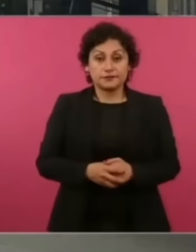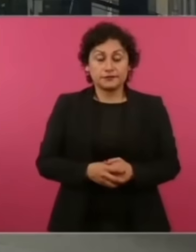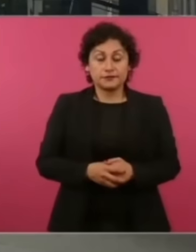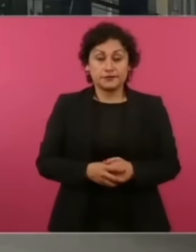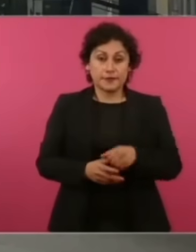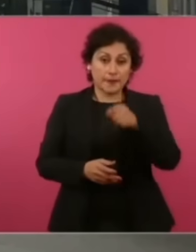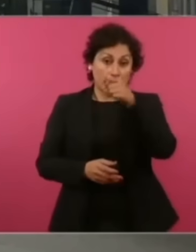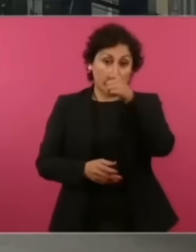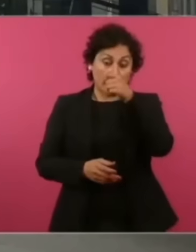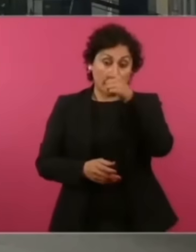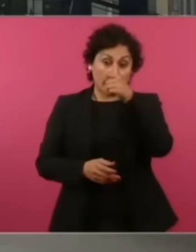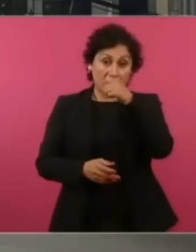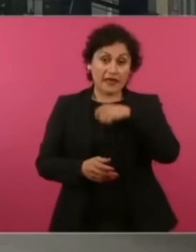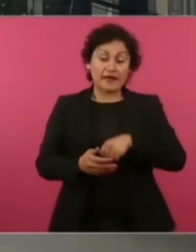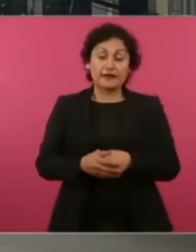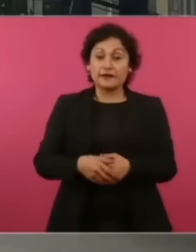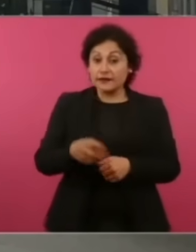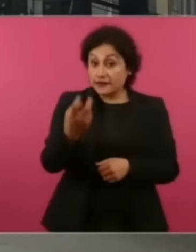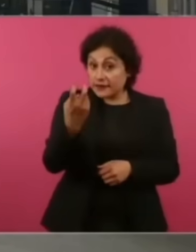Eso